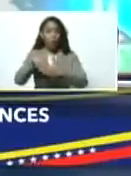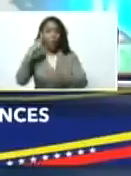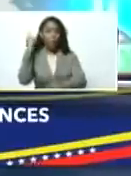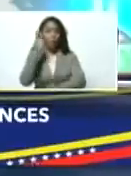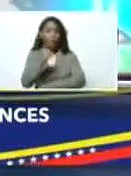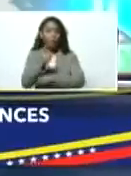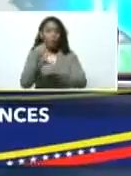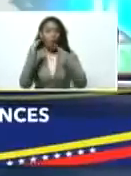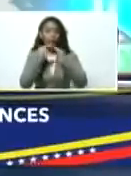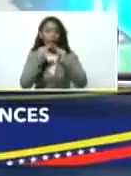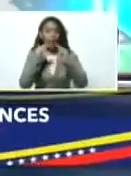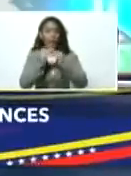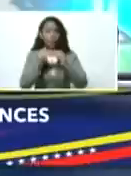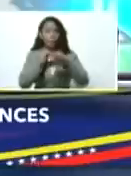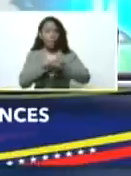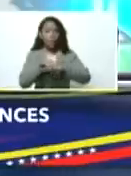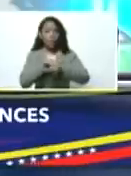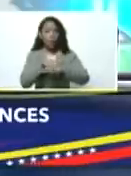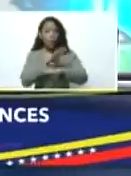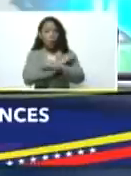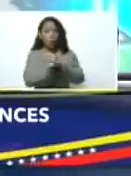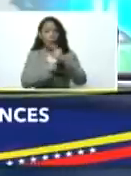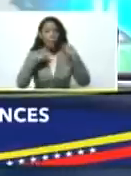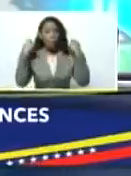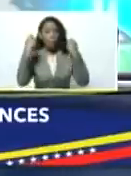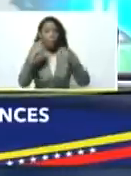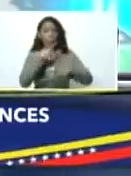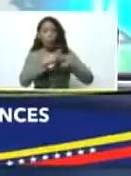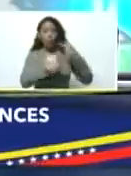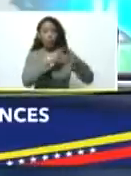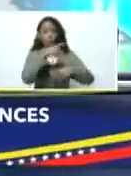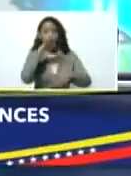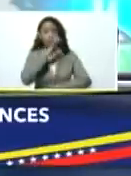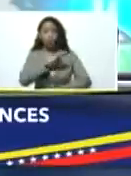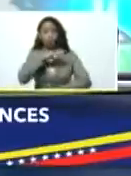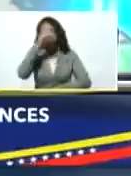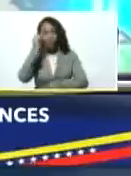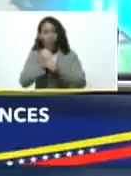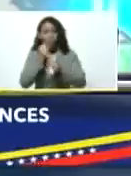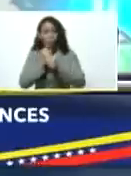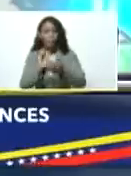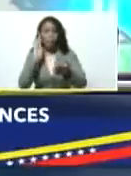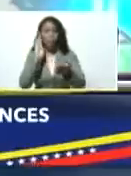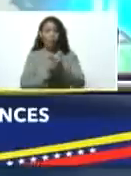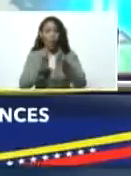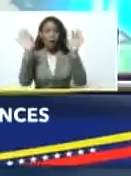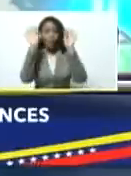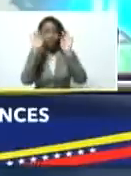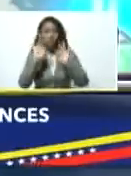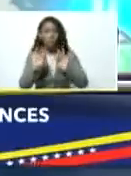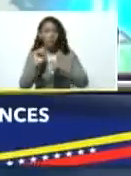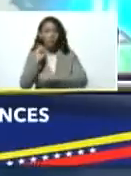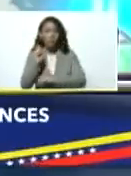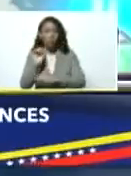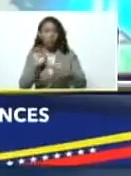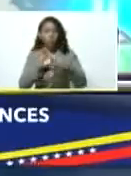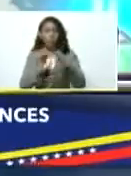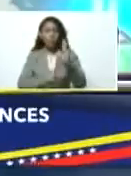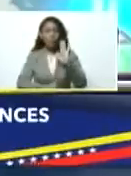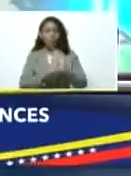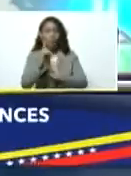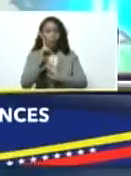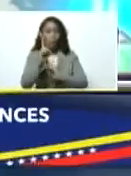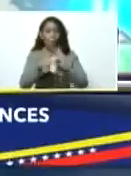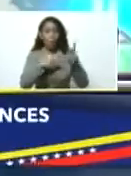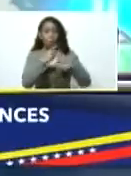del Ministerio del Poder Popular para el Proceso Social de Trabajo, implementar mecanismos para afianzar el desarrollo productivo de los